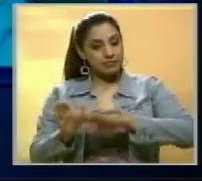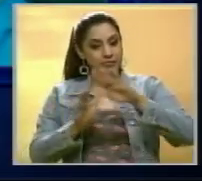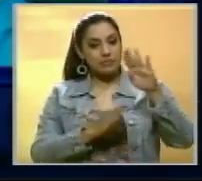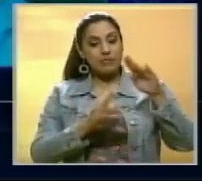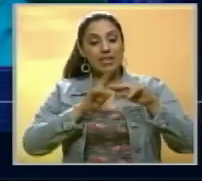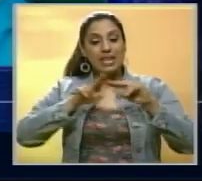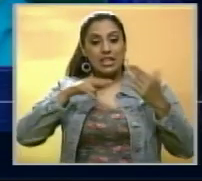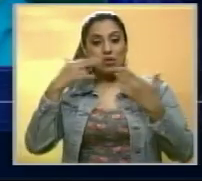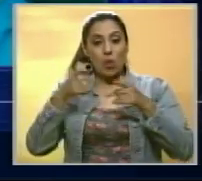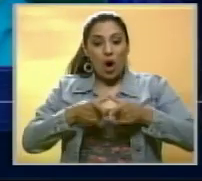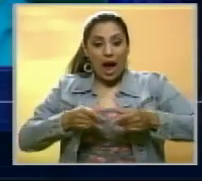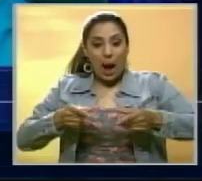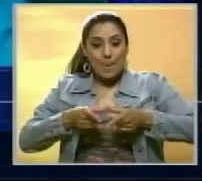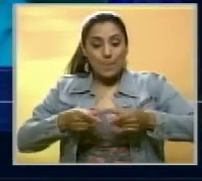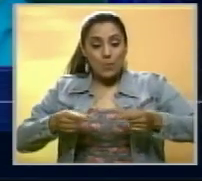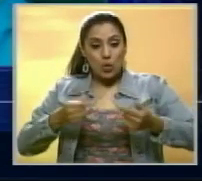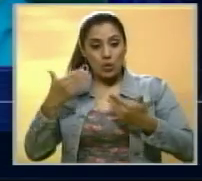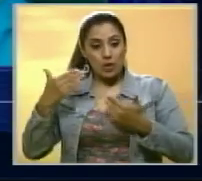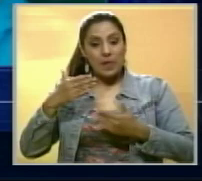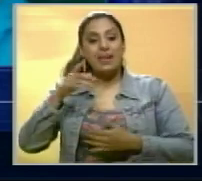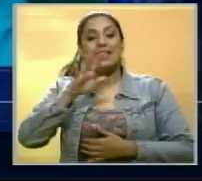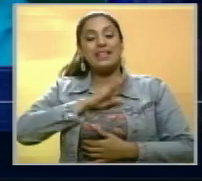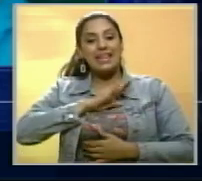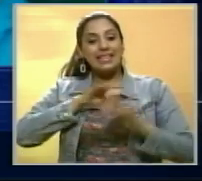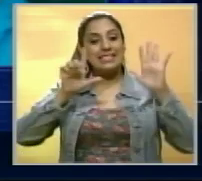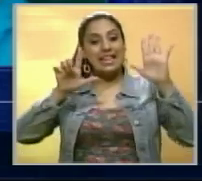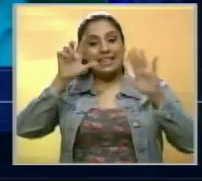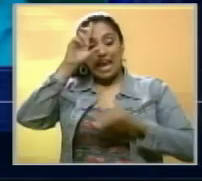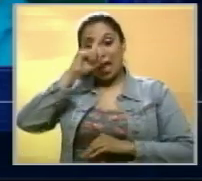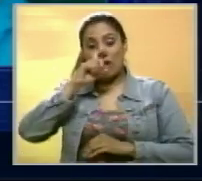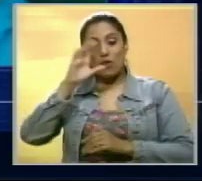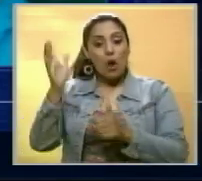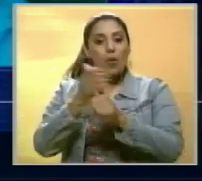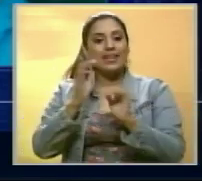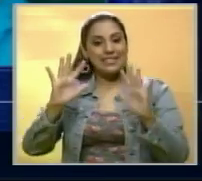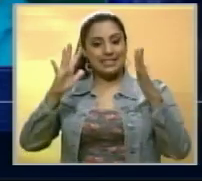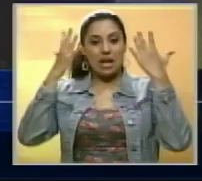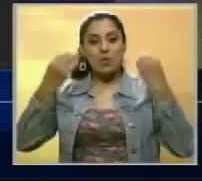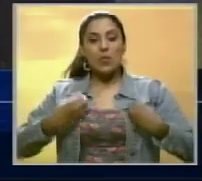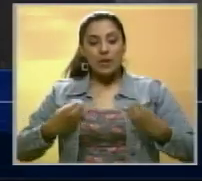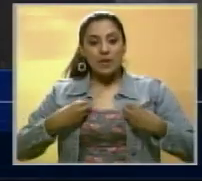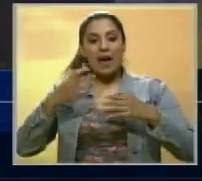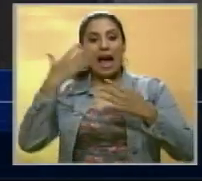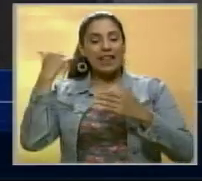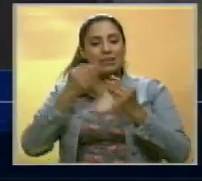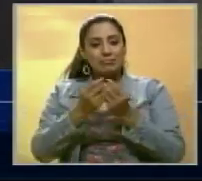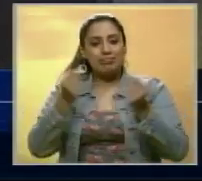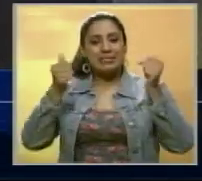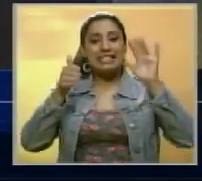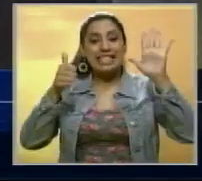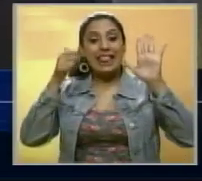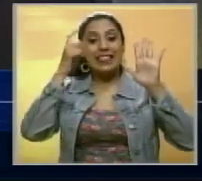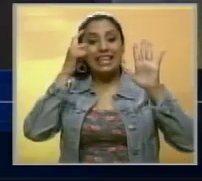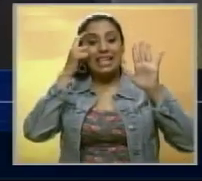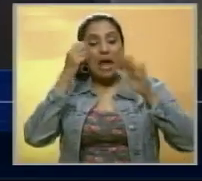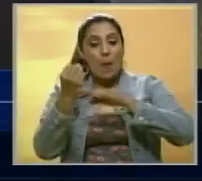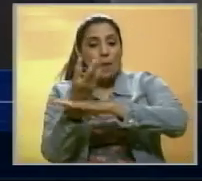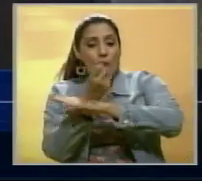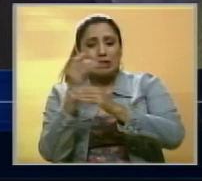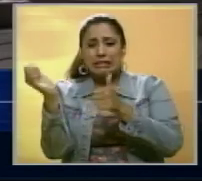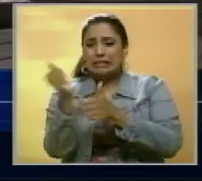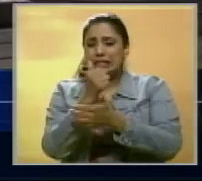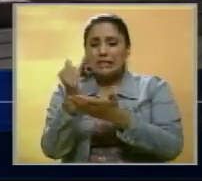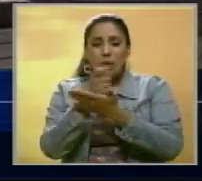El niño japonés Yamato Tanaka, de 7 años, fue localizado con vida luego de que estuviera desaparecido por al menos 6 días. Las autoridades